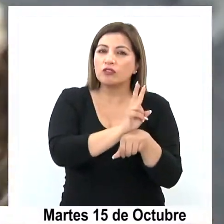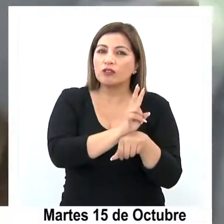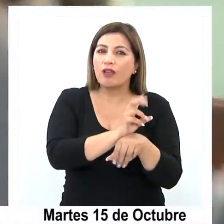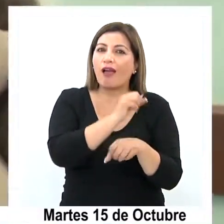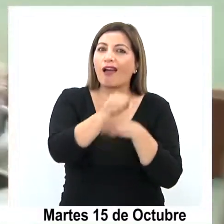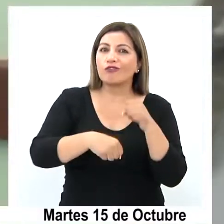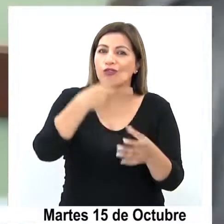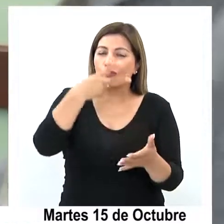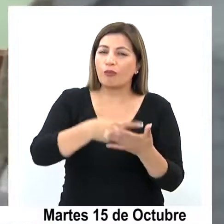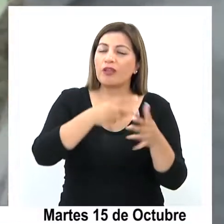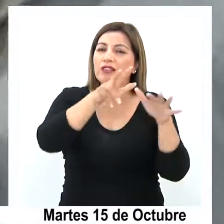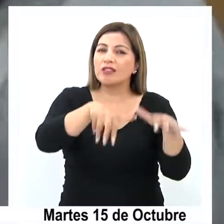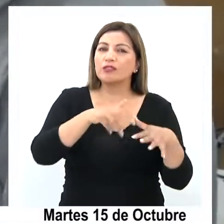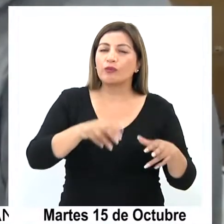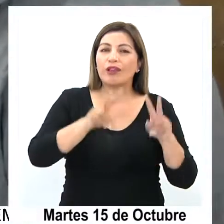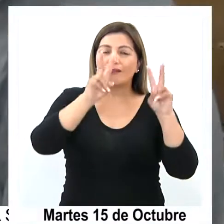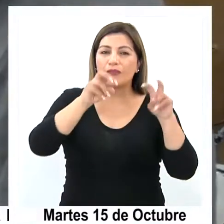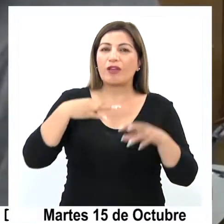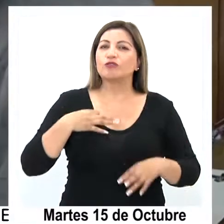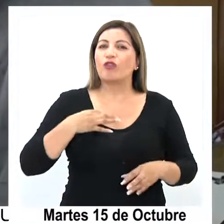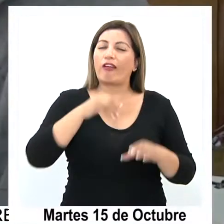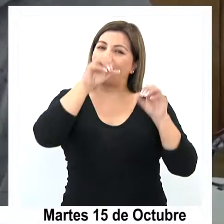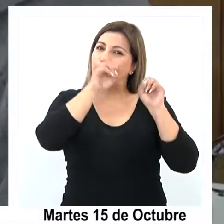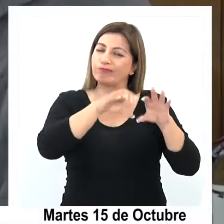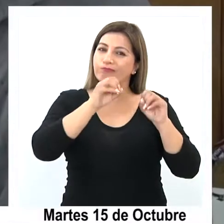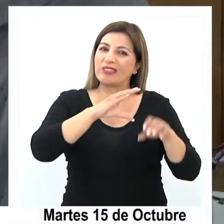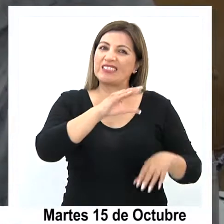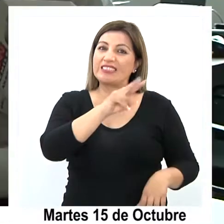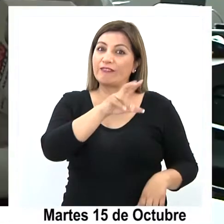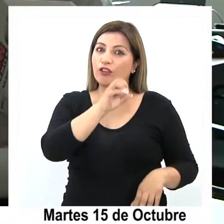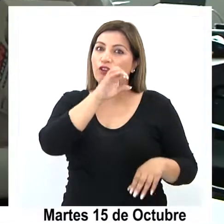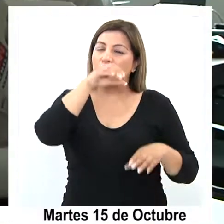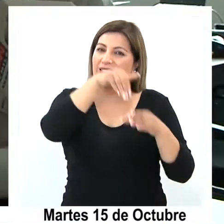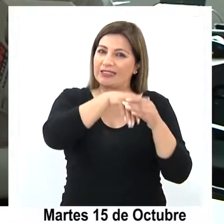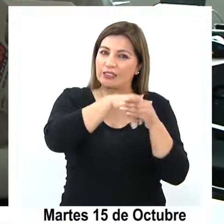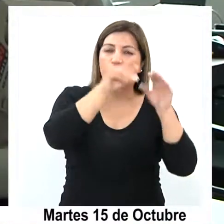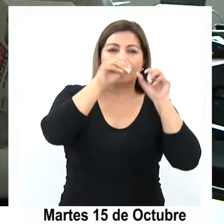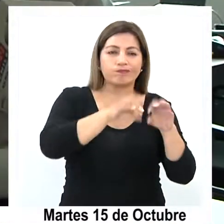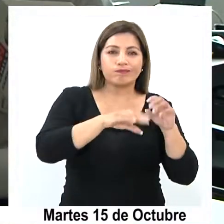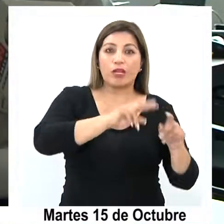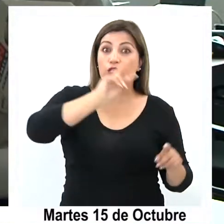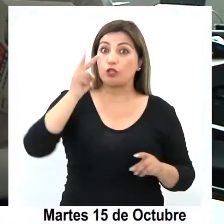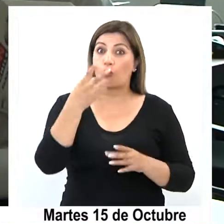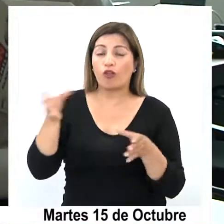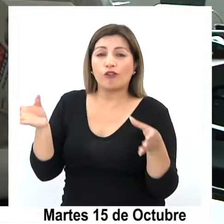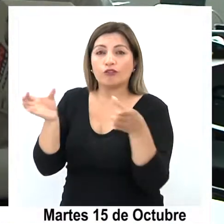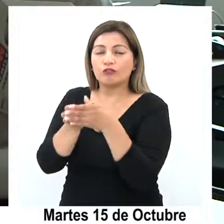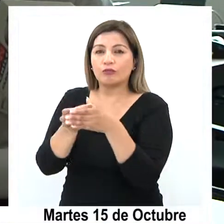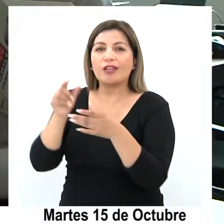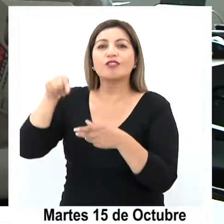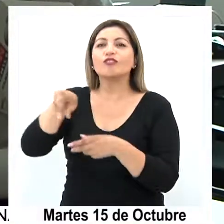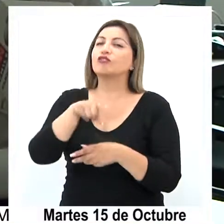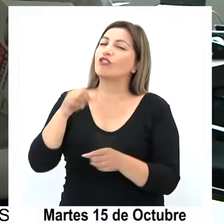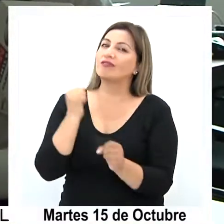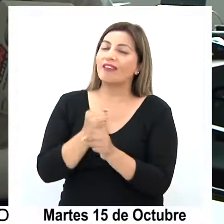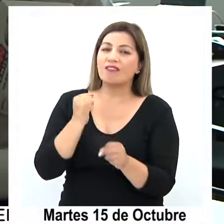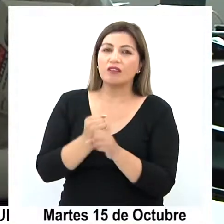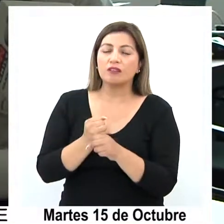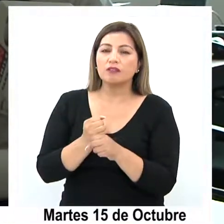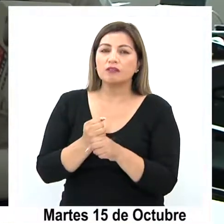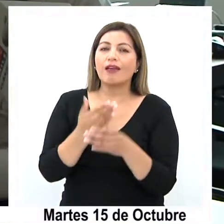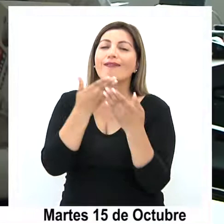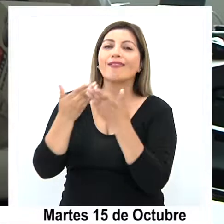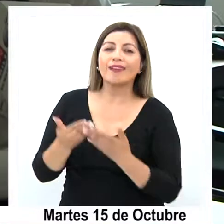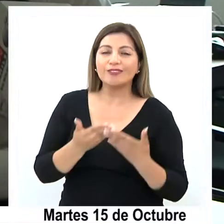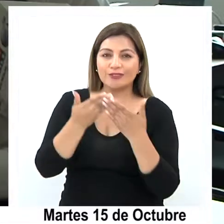el año 2019 en materia de formación ciudadana y educación cívico-electoral. Y el segundo grupo con el cual hemos estado trabajando ha